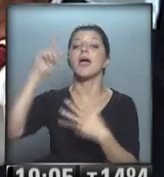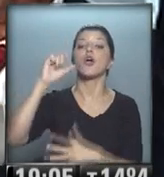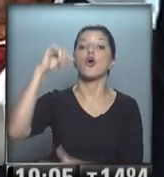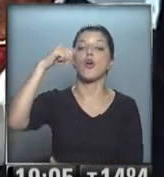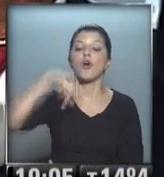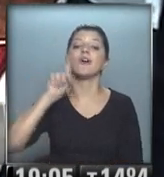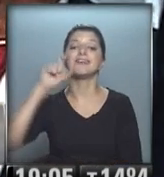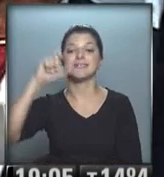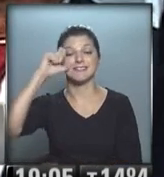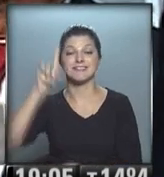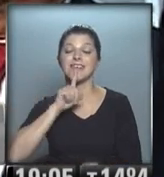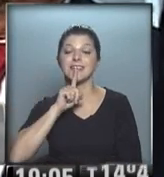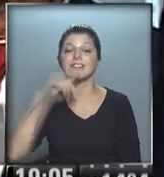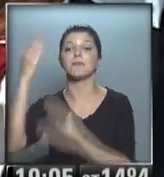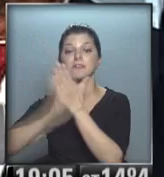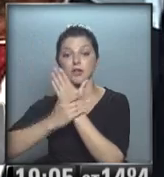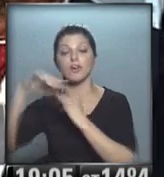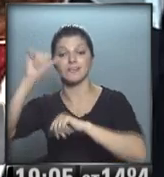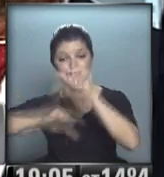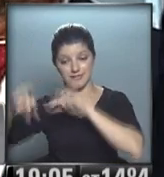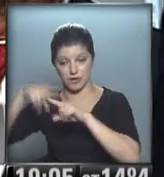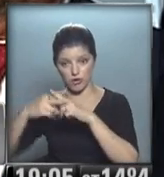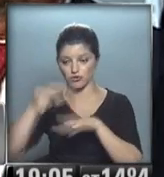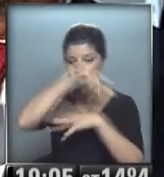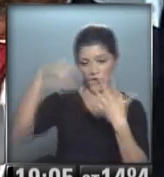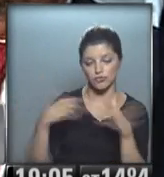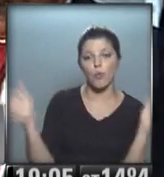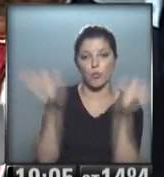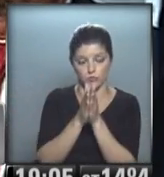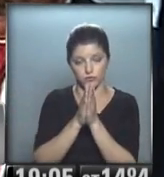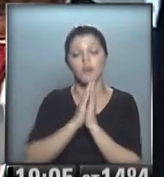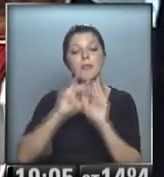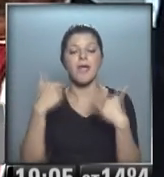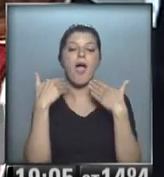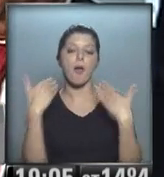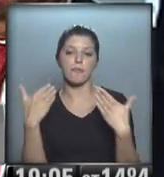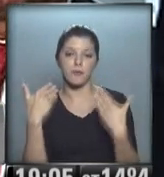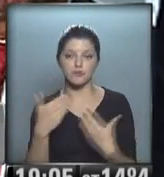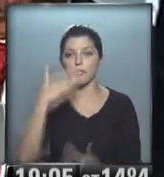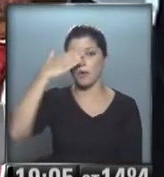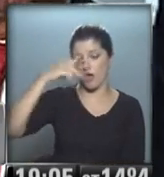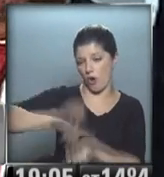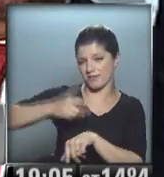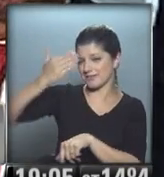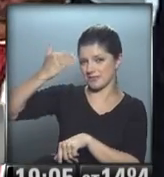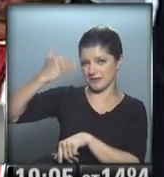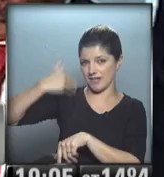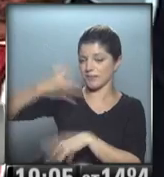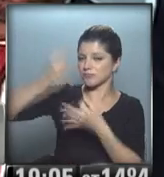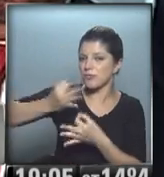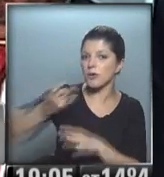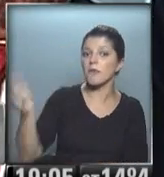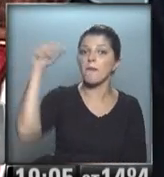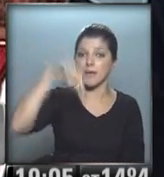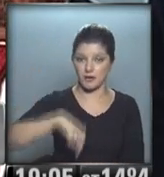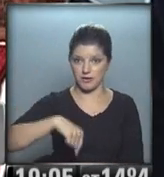Y también decirte que aprovecho esta oportunidad porque en las últimas horas estaba confirmado que iba a venir a este